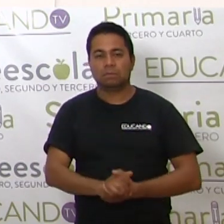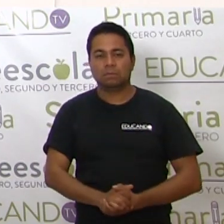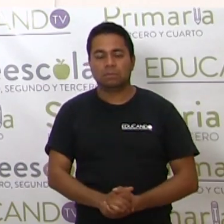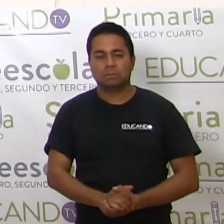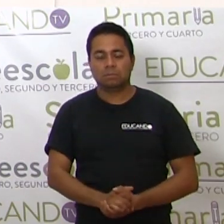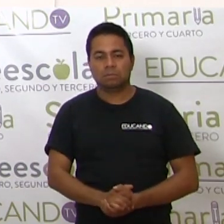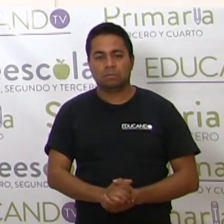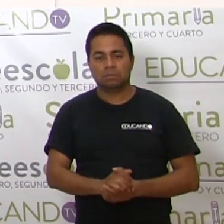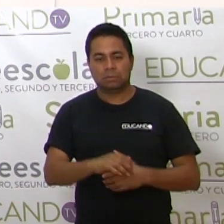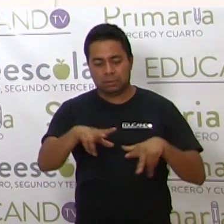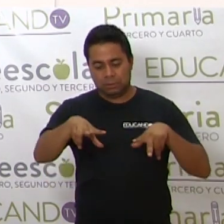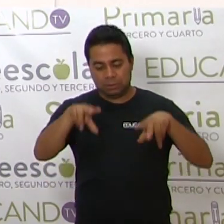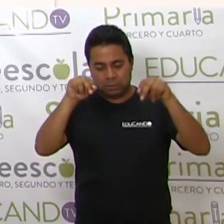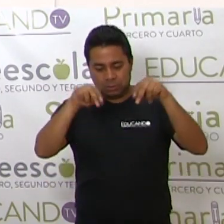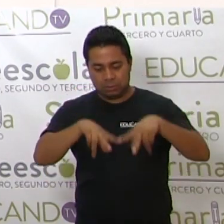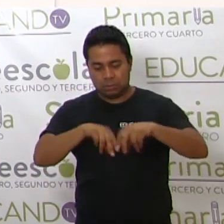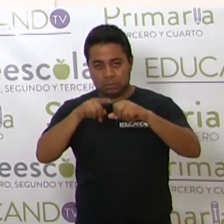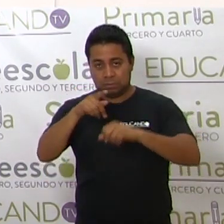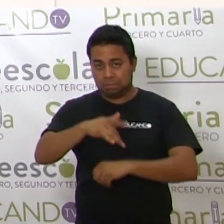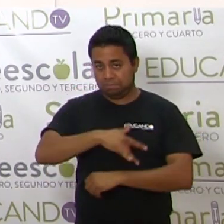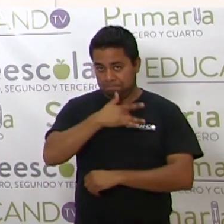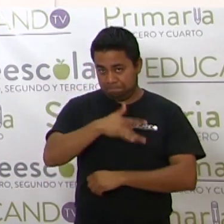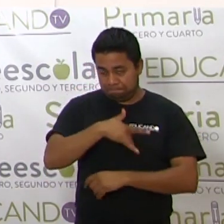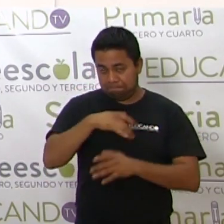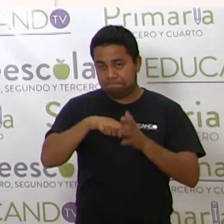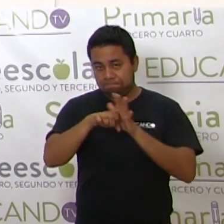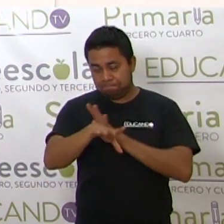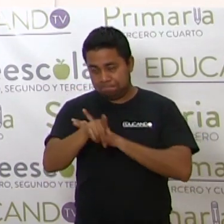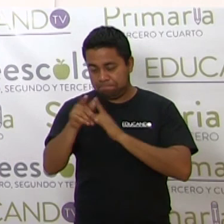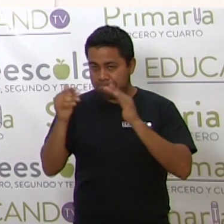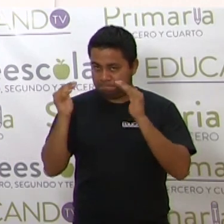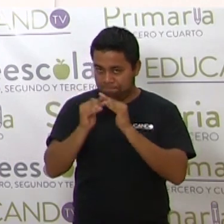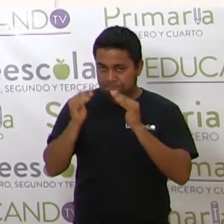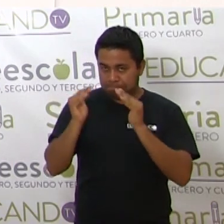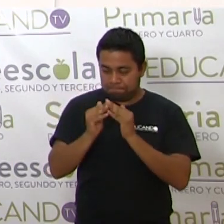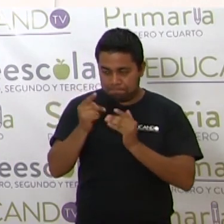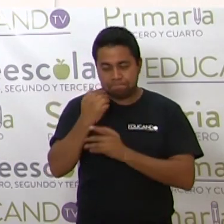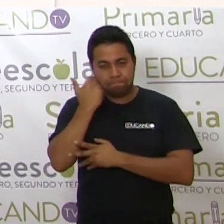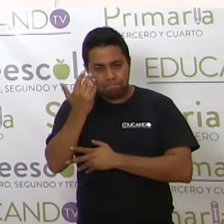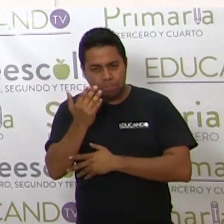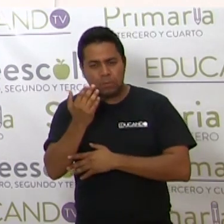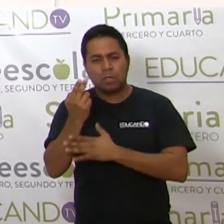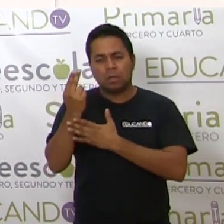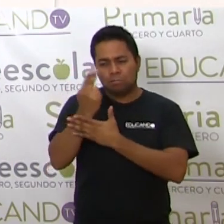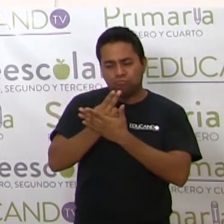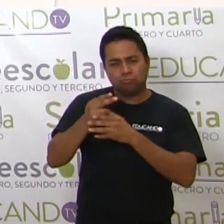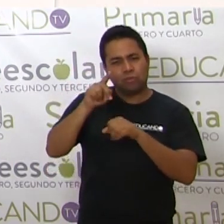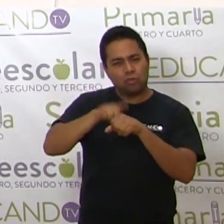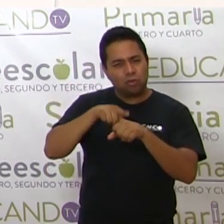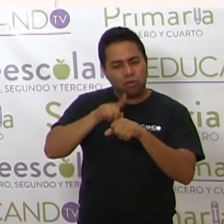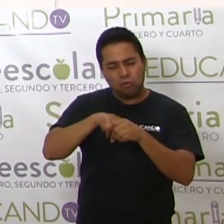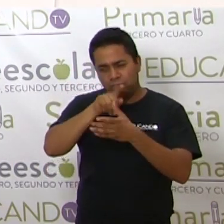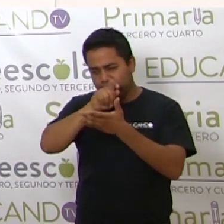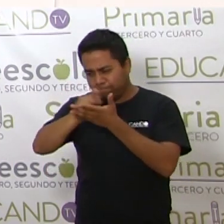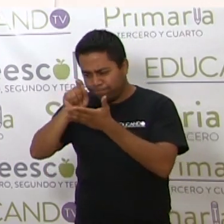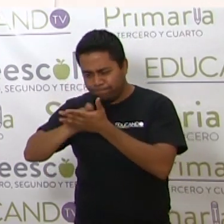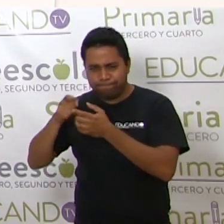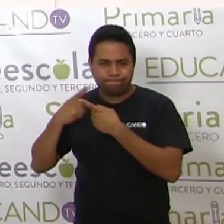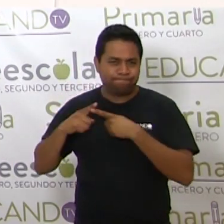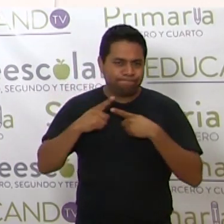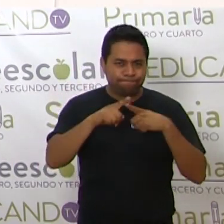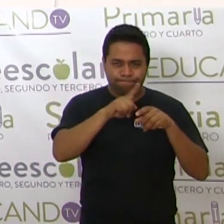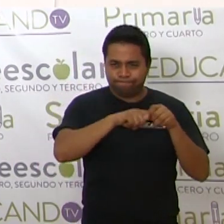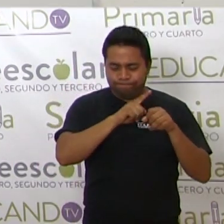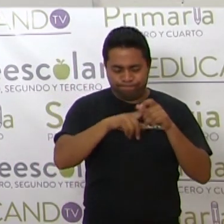nuestra capita si tu quieres en casa puedes colorear la de diferentes colores lo